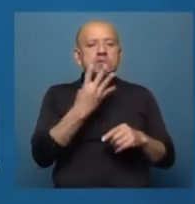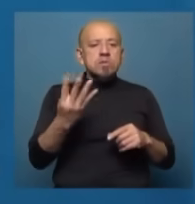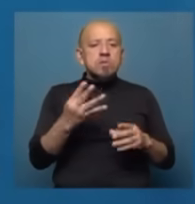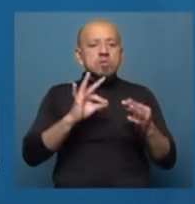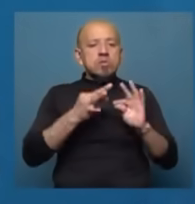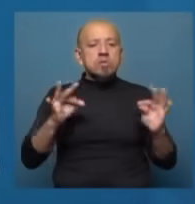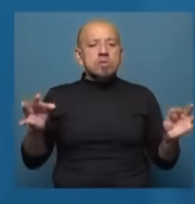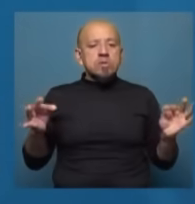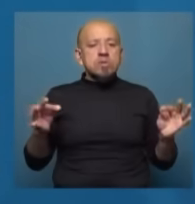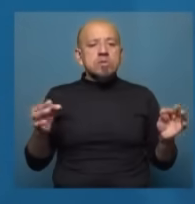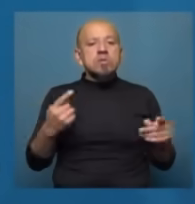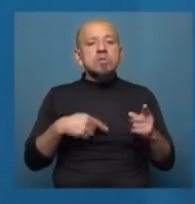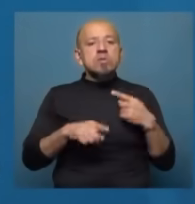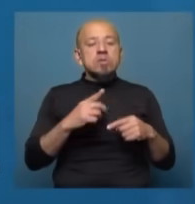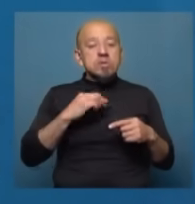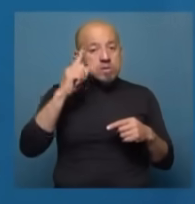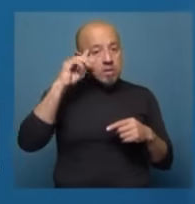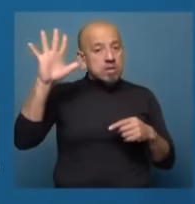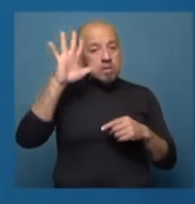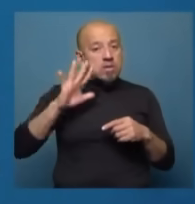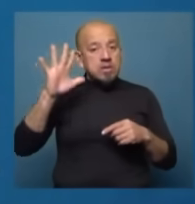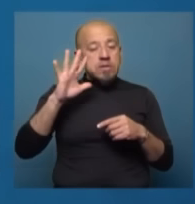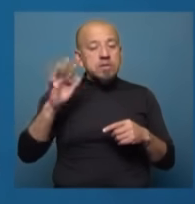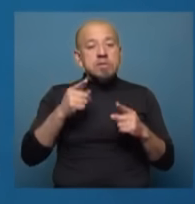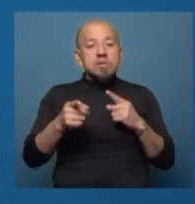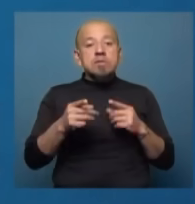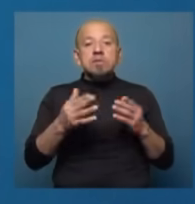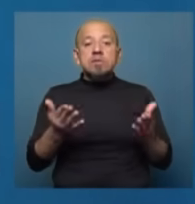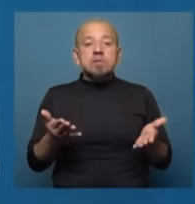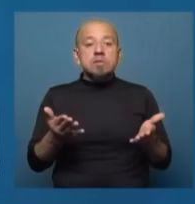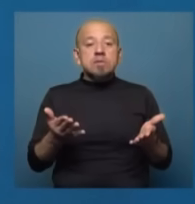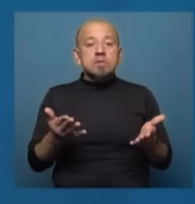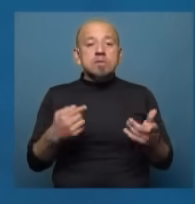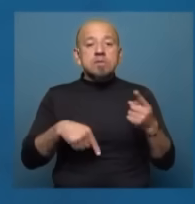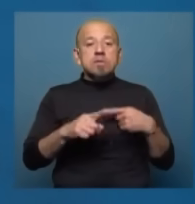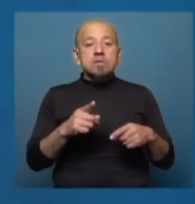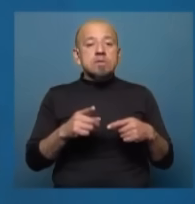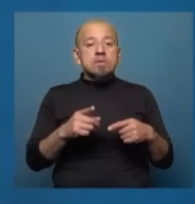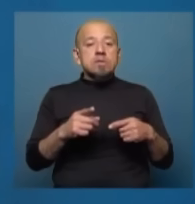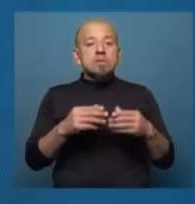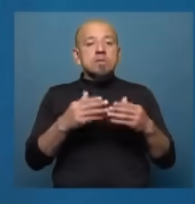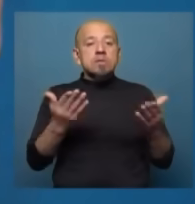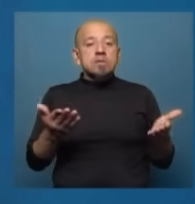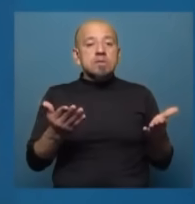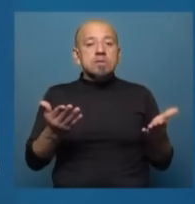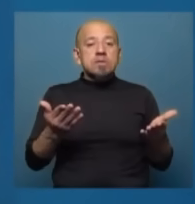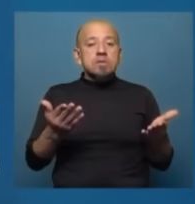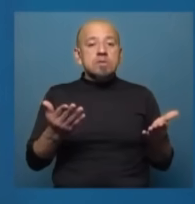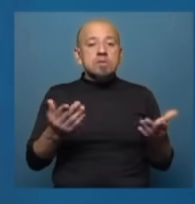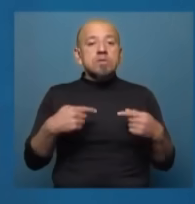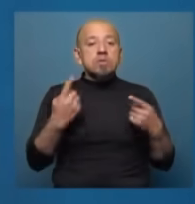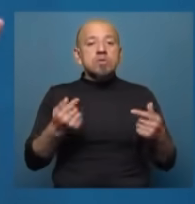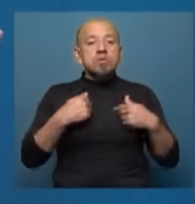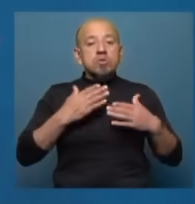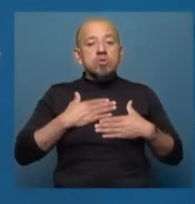dijimos Así que Imagínate lo que entiendo que es que colocó en riesgo eso eso es un mensaje para las demás yo